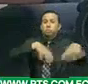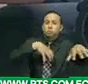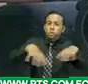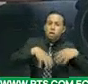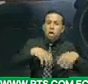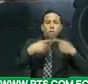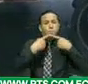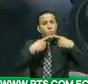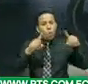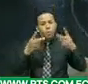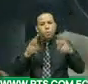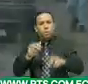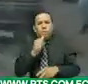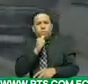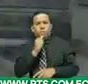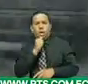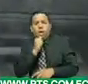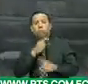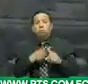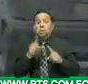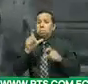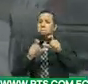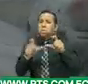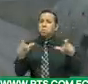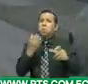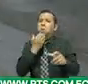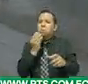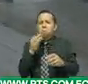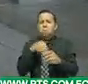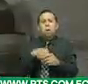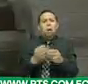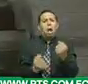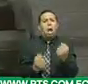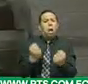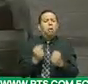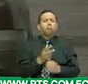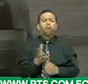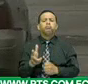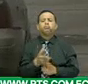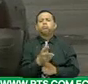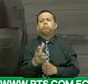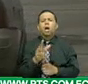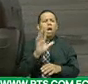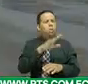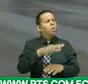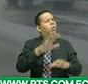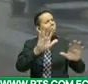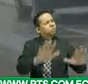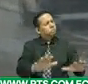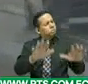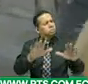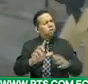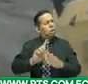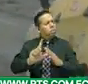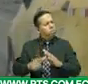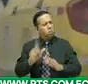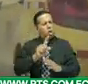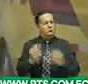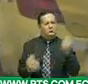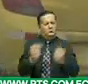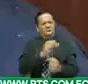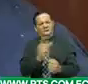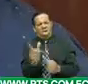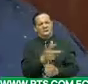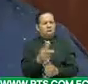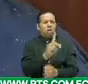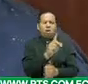público como en el privado, pero la gente salía en sus vehículos, se recomendaba bajen la velocidad, pero poco caso hacían.